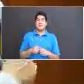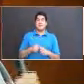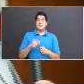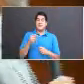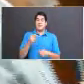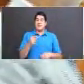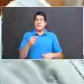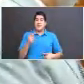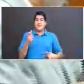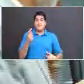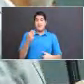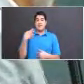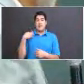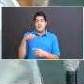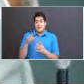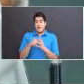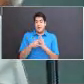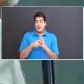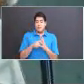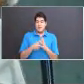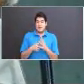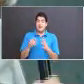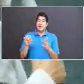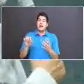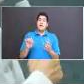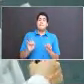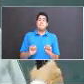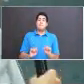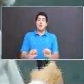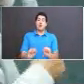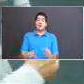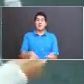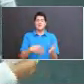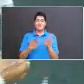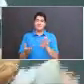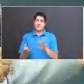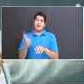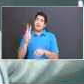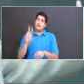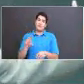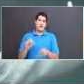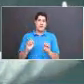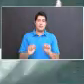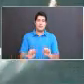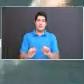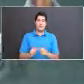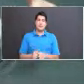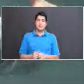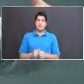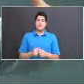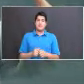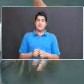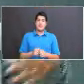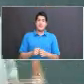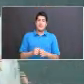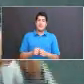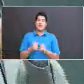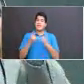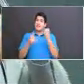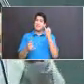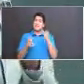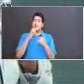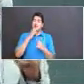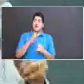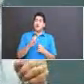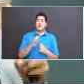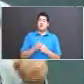Para empezar, lo que faltaba que muriera, si no había muerto. Consumado es. ¿Terminó de decir eso? Ah, sí,